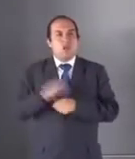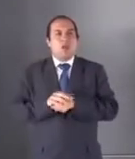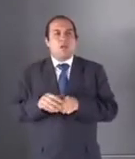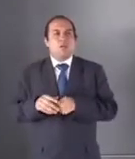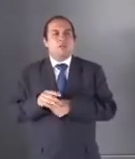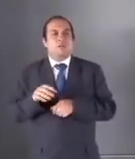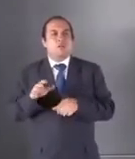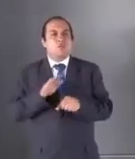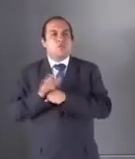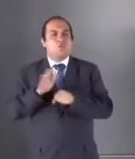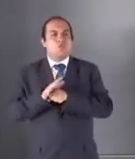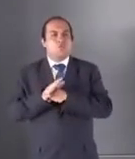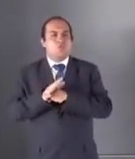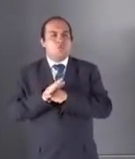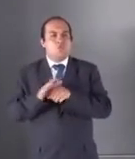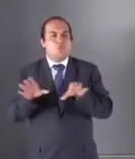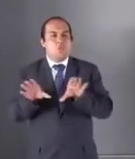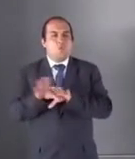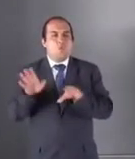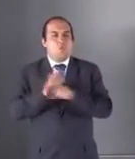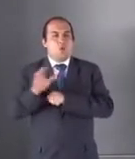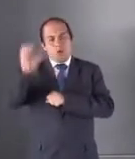de la emergencia sanitaria en la Ciudad de México.